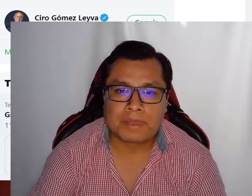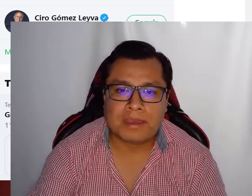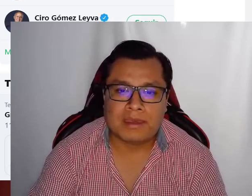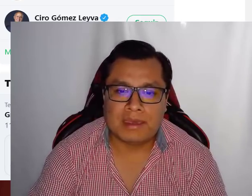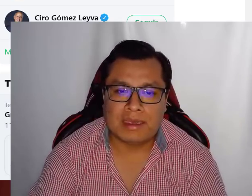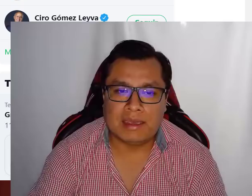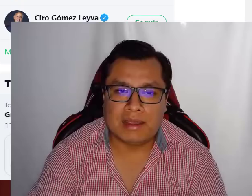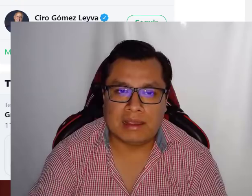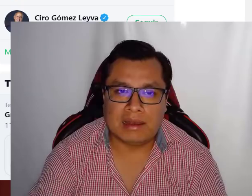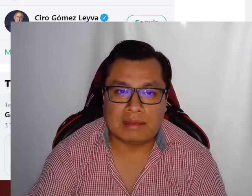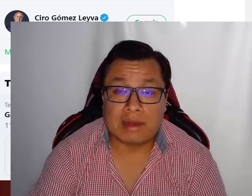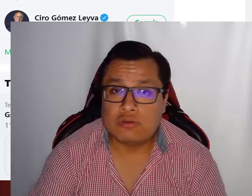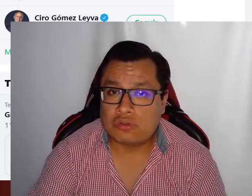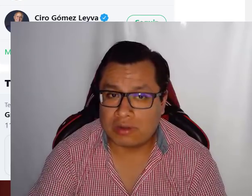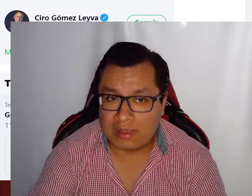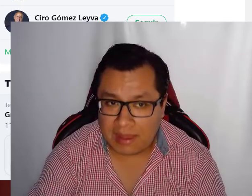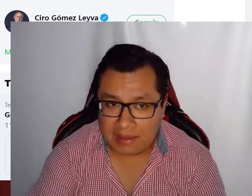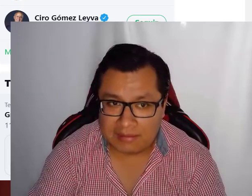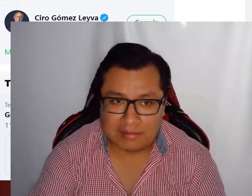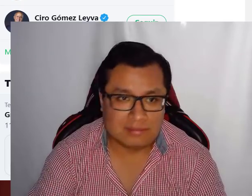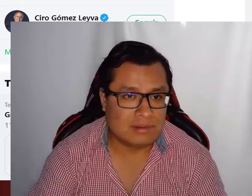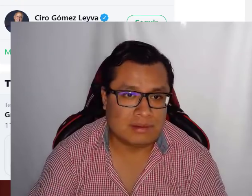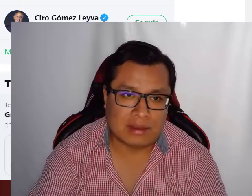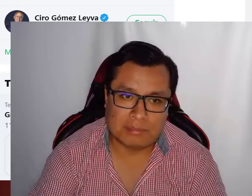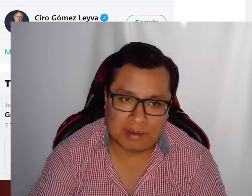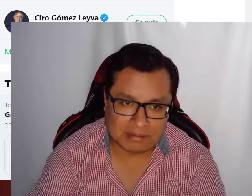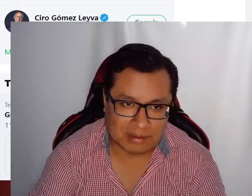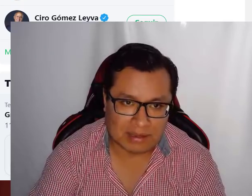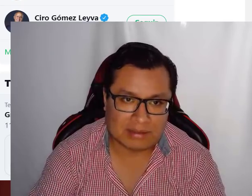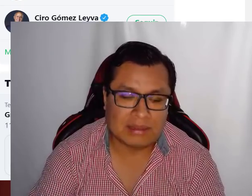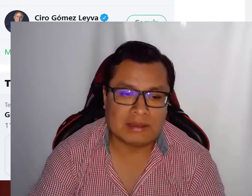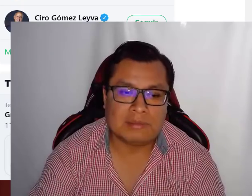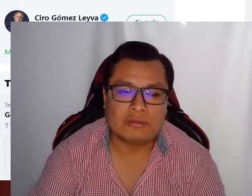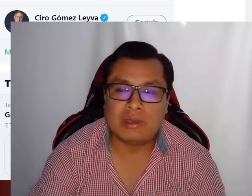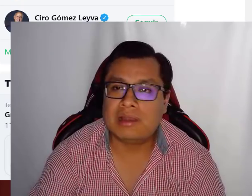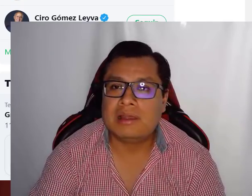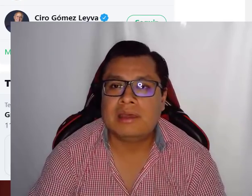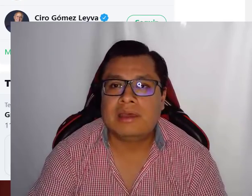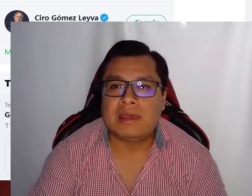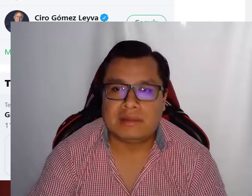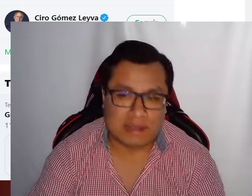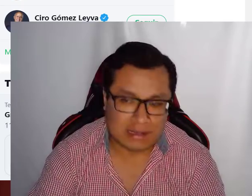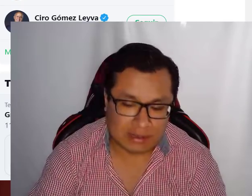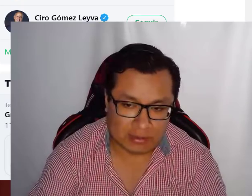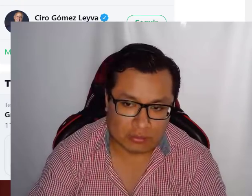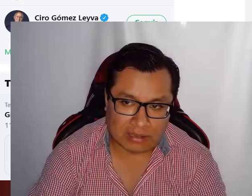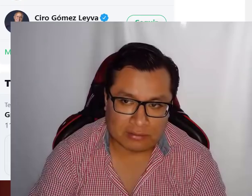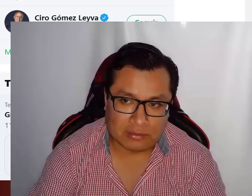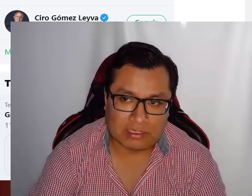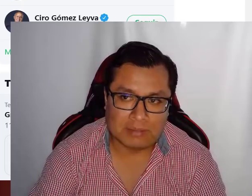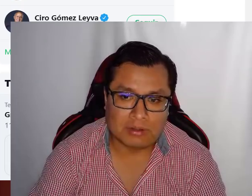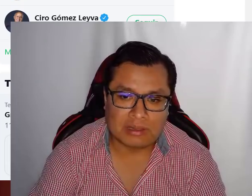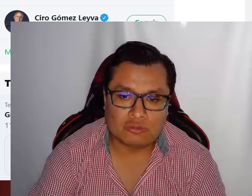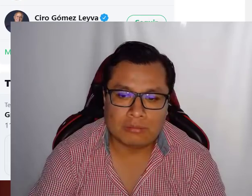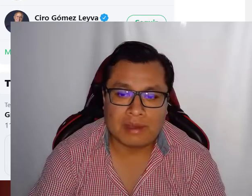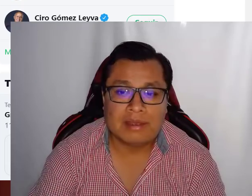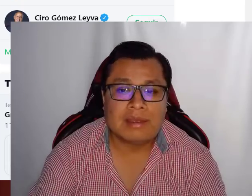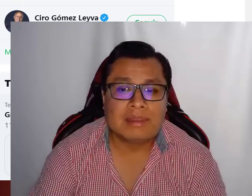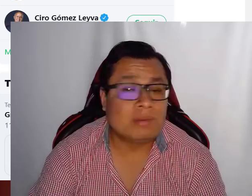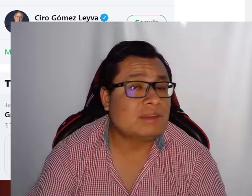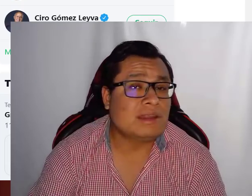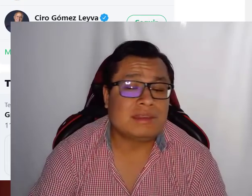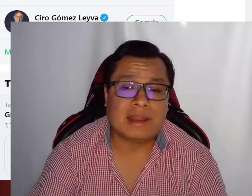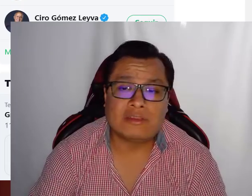pagando. Y las autoridades, el presidente Andrés Manuel, el secretario de Educación, Esteban